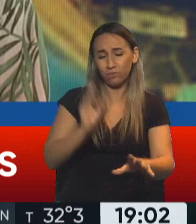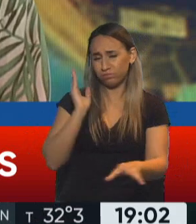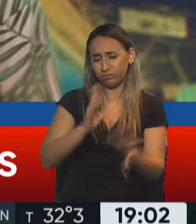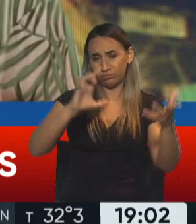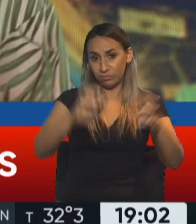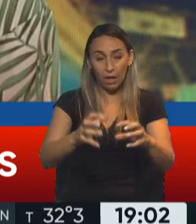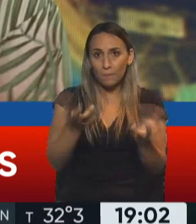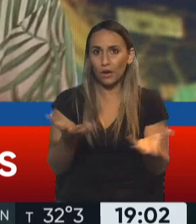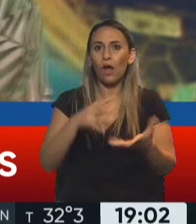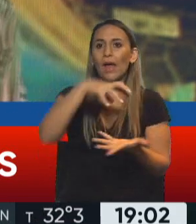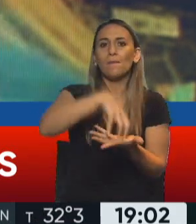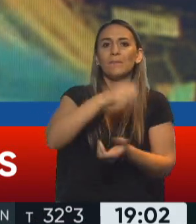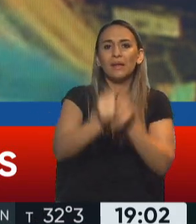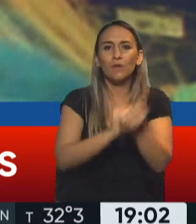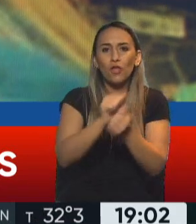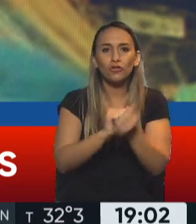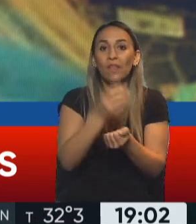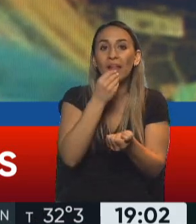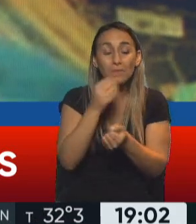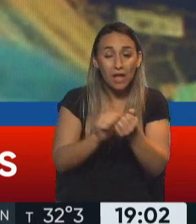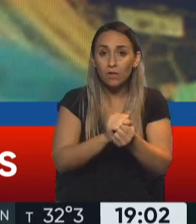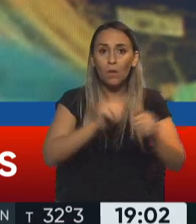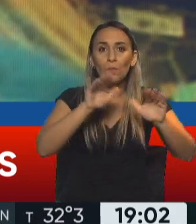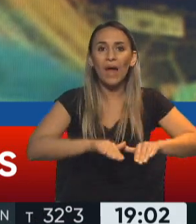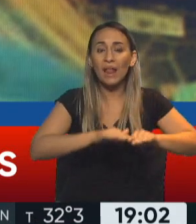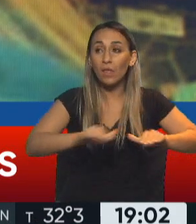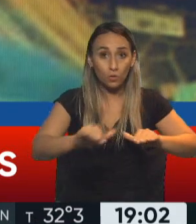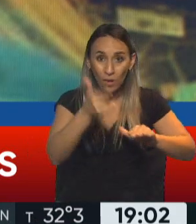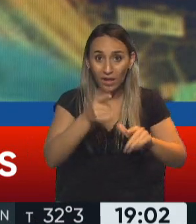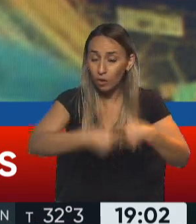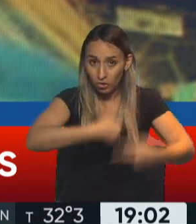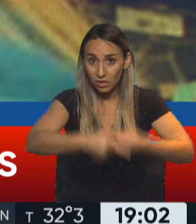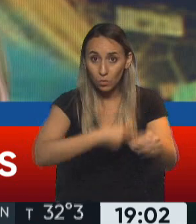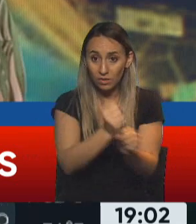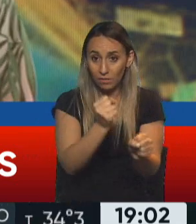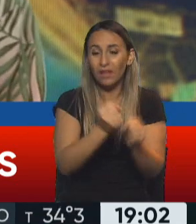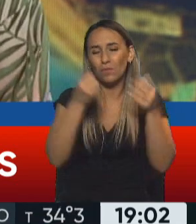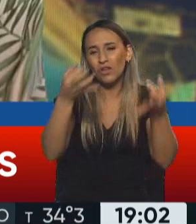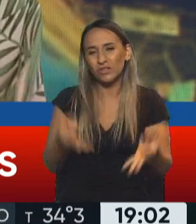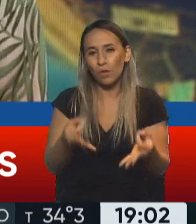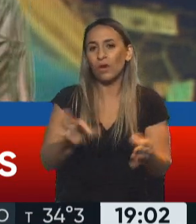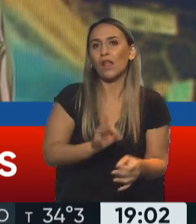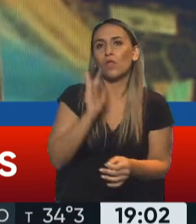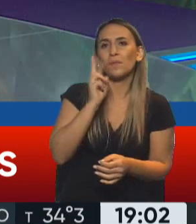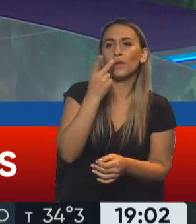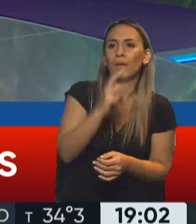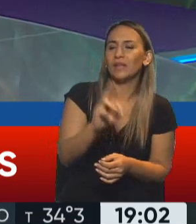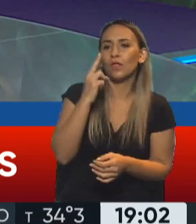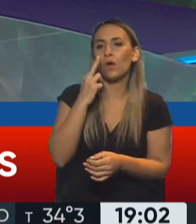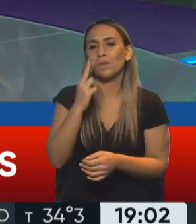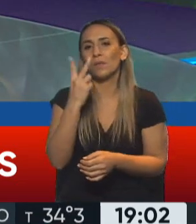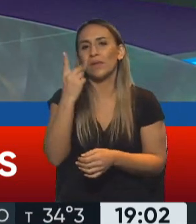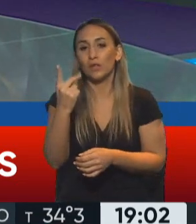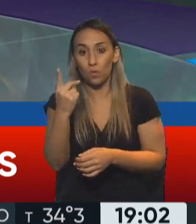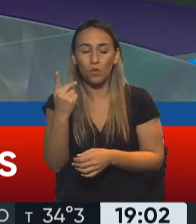de trabajar. Entonces, por más que le haya ido, que le haya podido ir mejor, seguro, en 2020 o en 2021, no ha perdido la rentabilidad